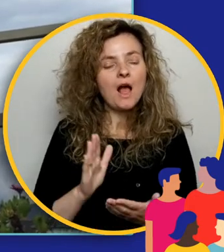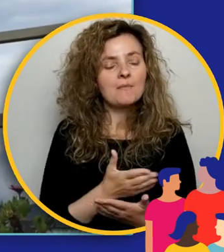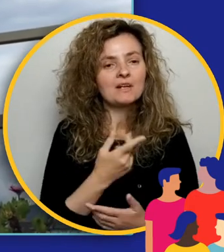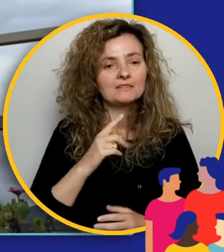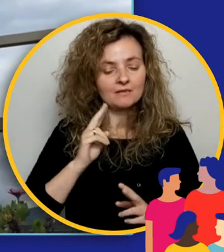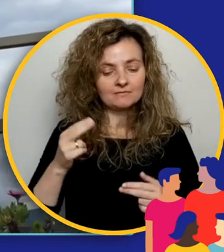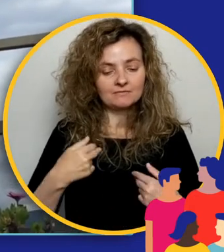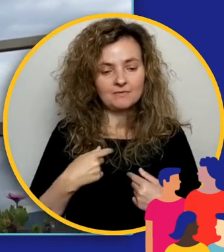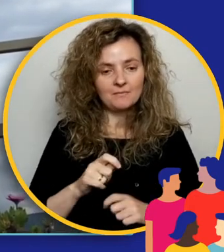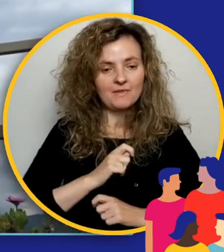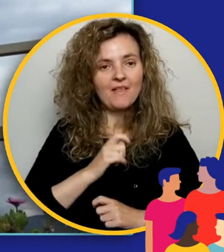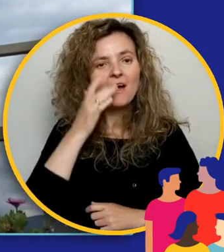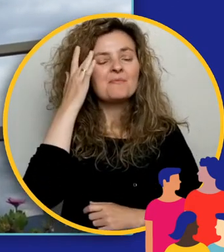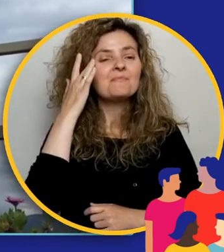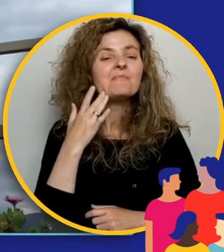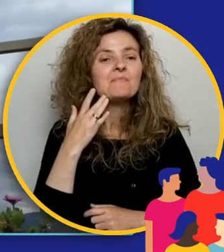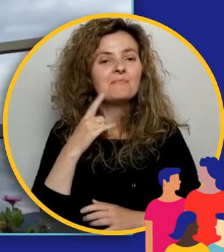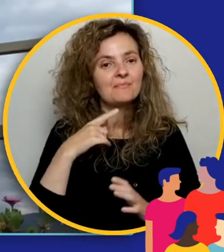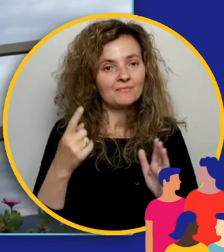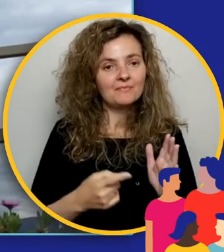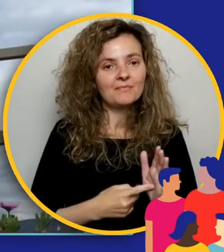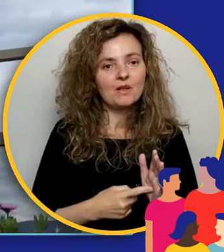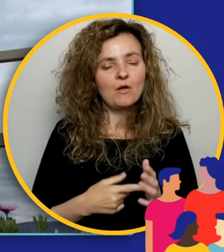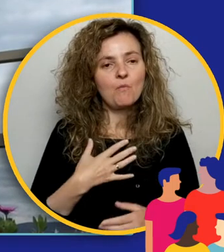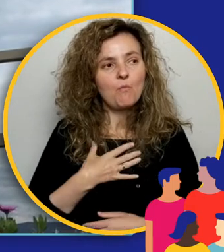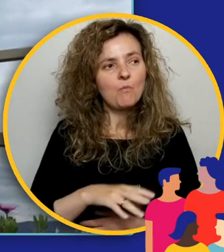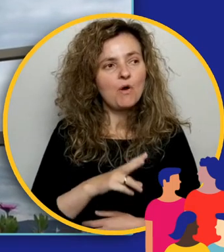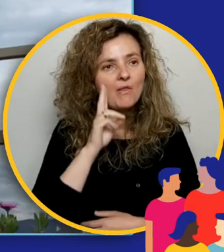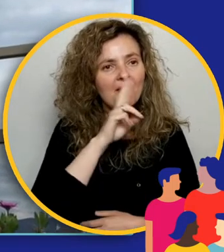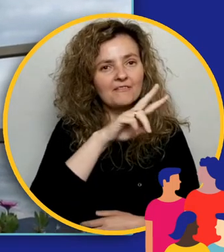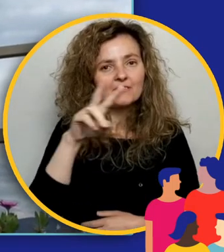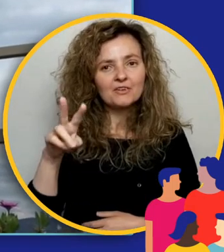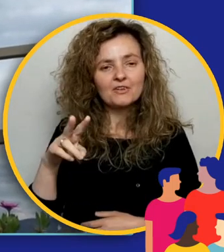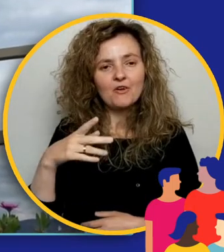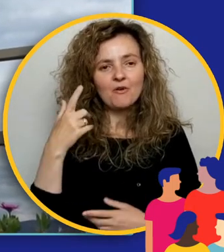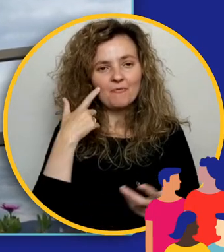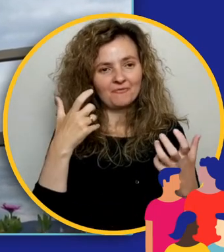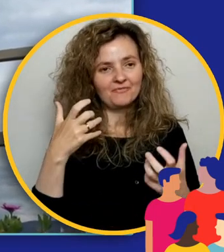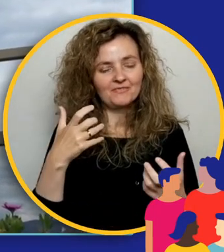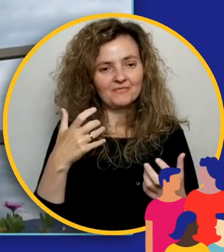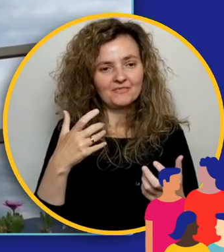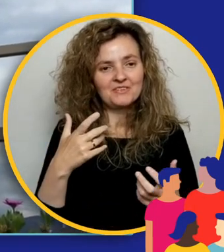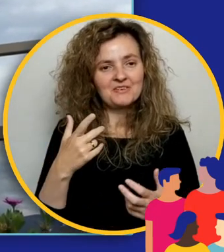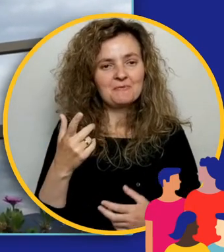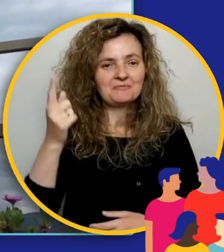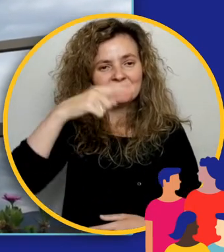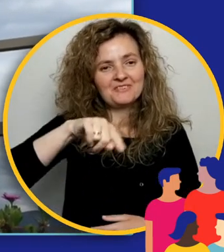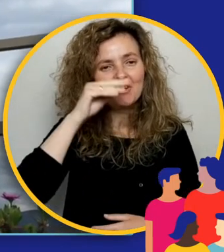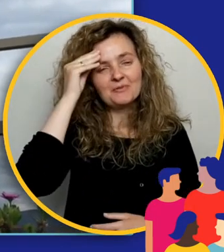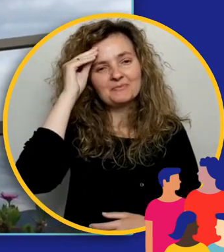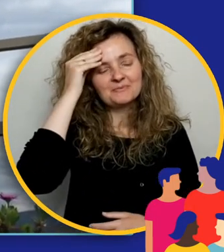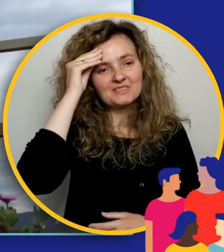la parte que me fui sentir una persona plena o puede contemplar obras de arte que